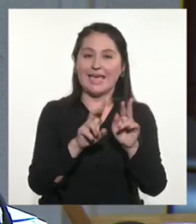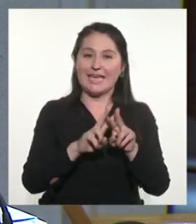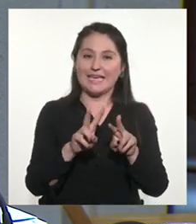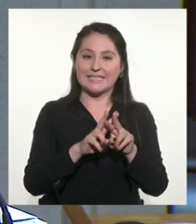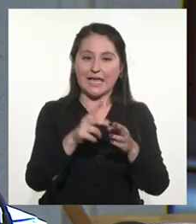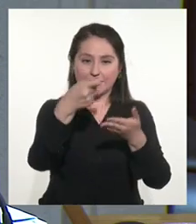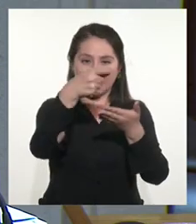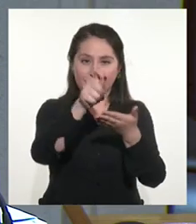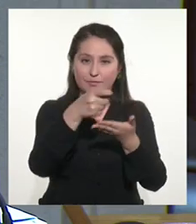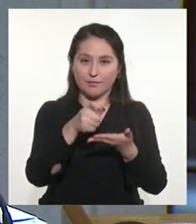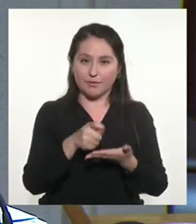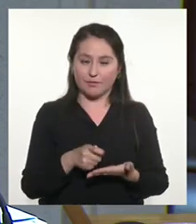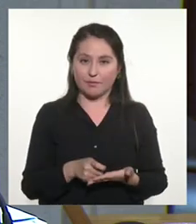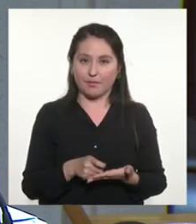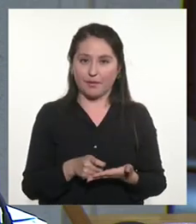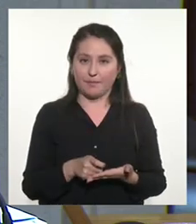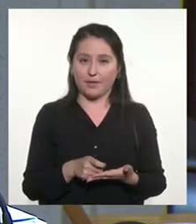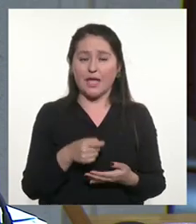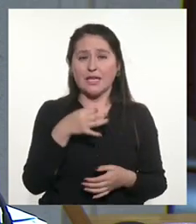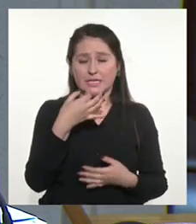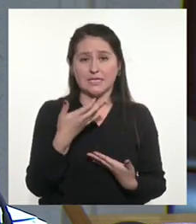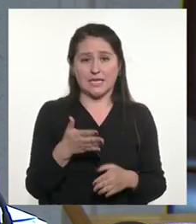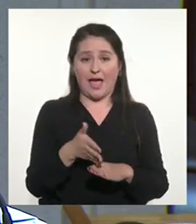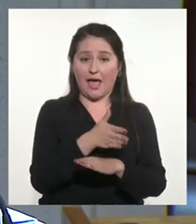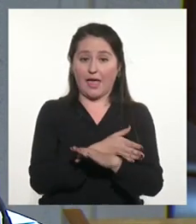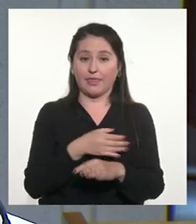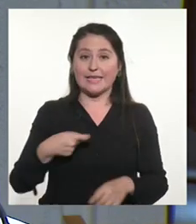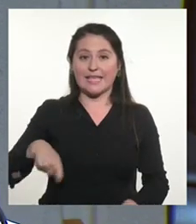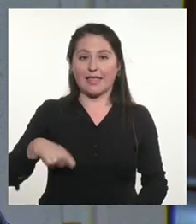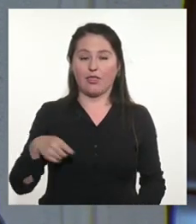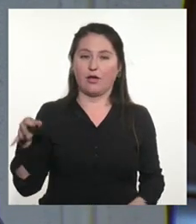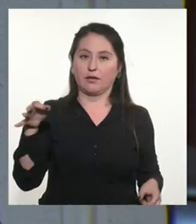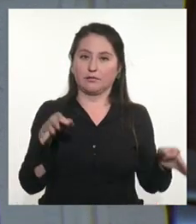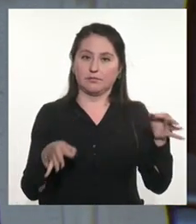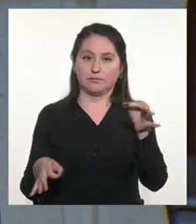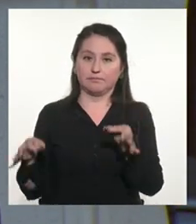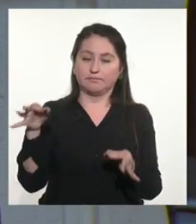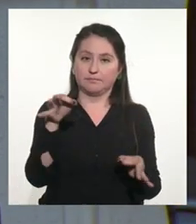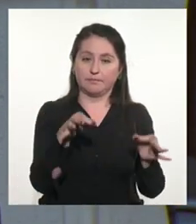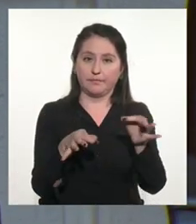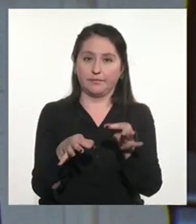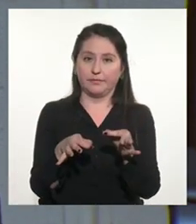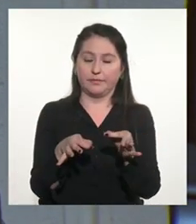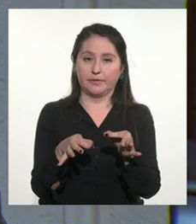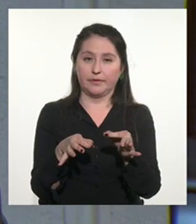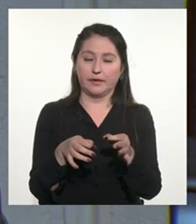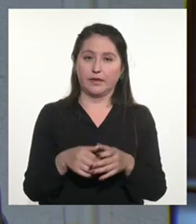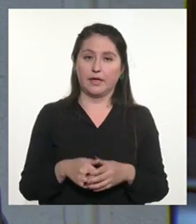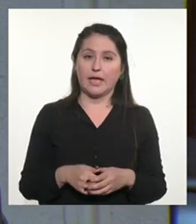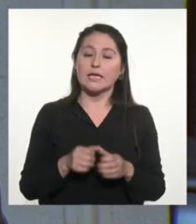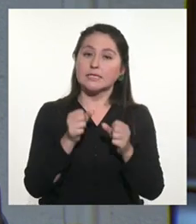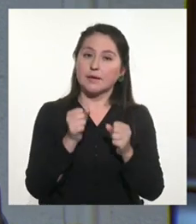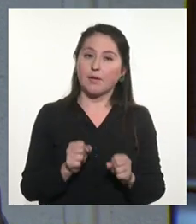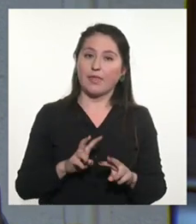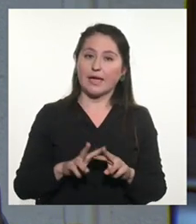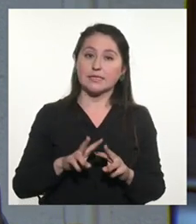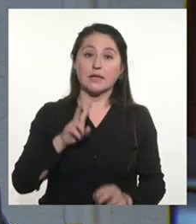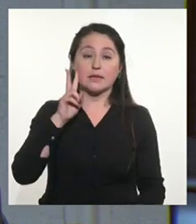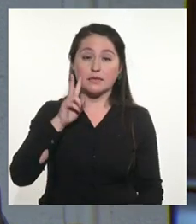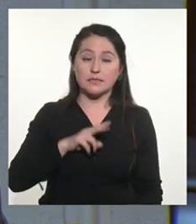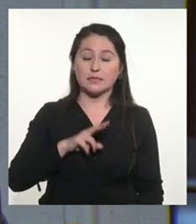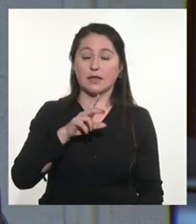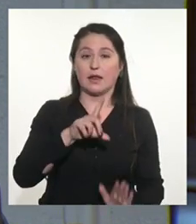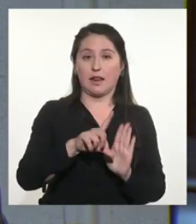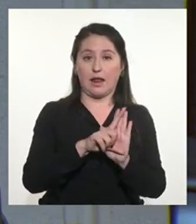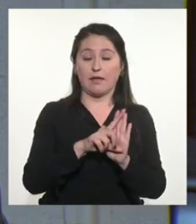revisión legislativa que es cierto lo dijeron varios senadores presidentes lo dijeron varias senadoras también se puede hacer sin ley es